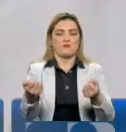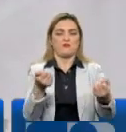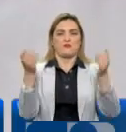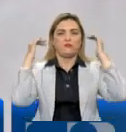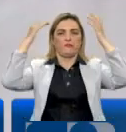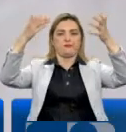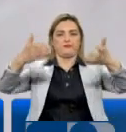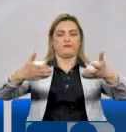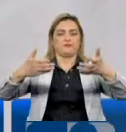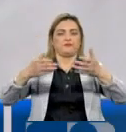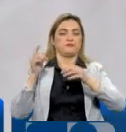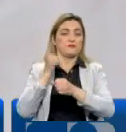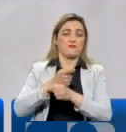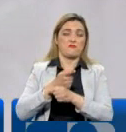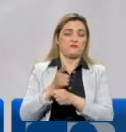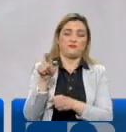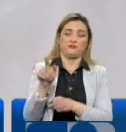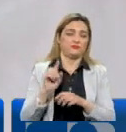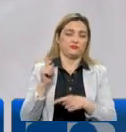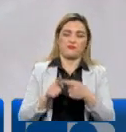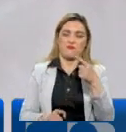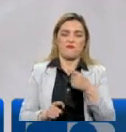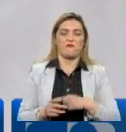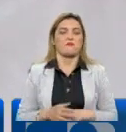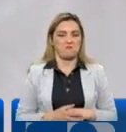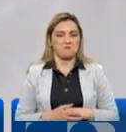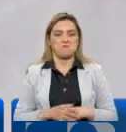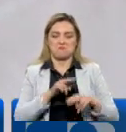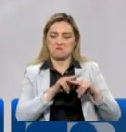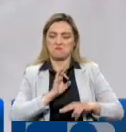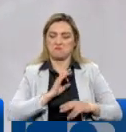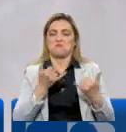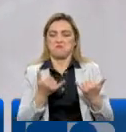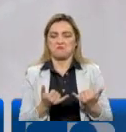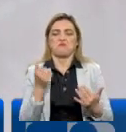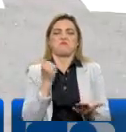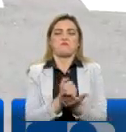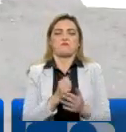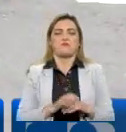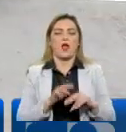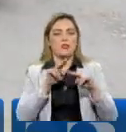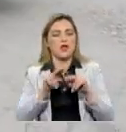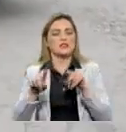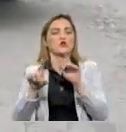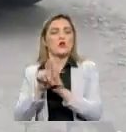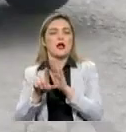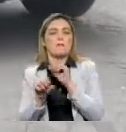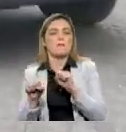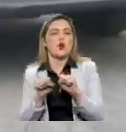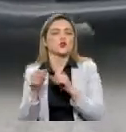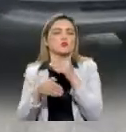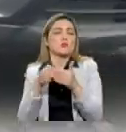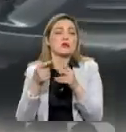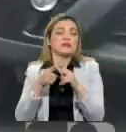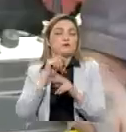están considerados dentro de la ordenanza metropolitana y una parte de la regularización de taxis. Y aunque es la ordenanza la que genera